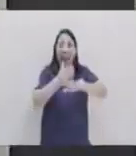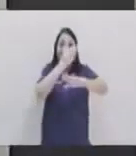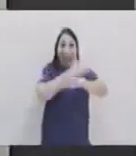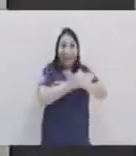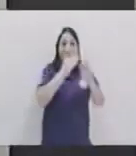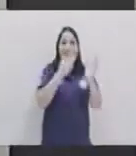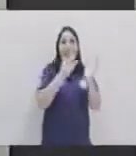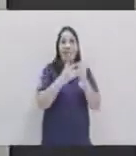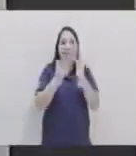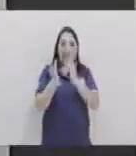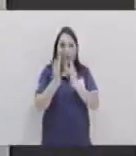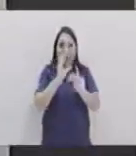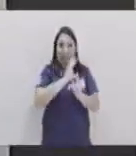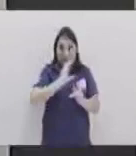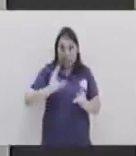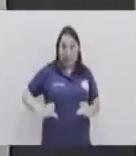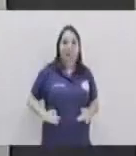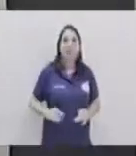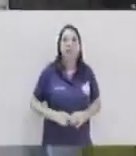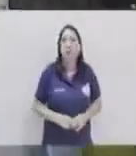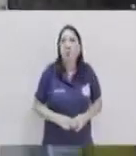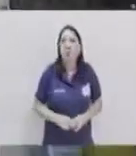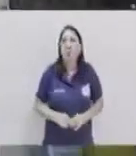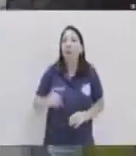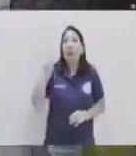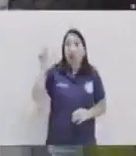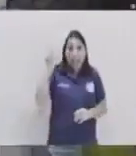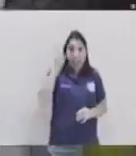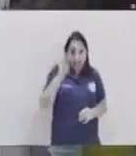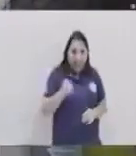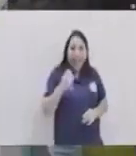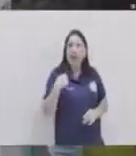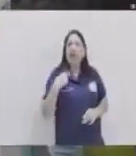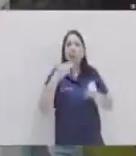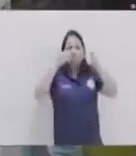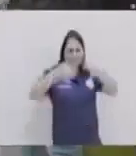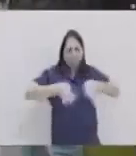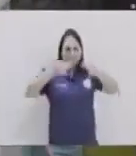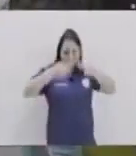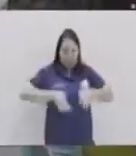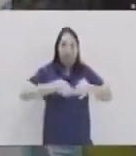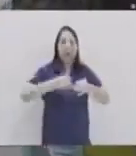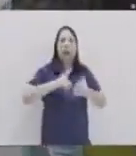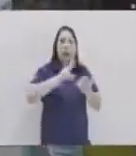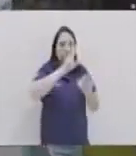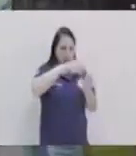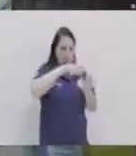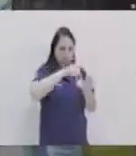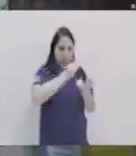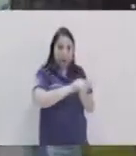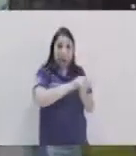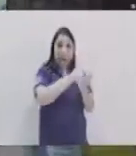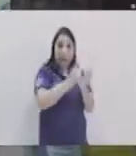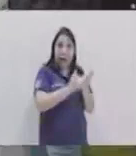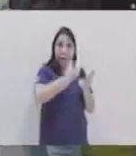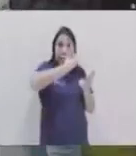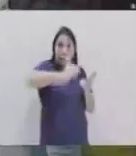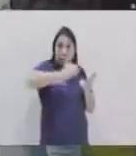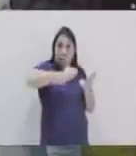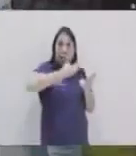Ellos articularon bien sus textos, ahí incluso está el Rabinal Achí, que es una pieza